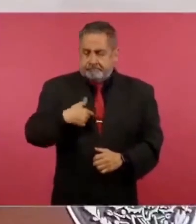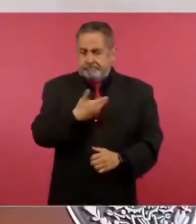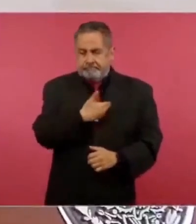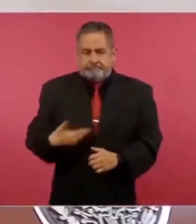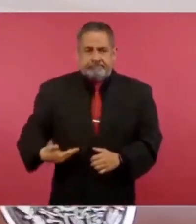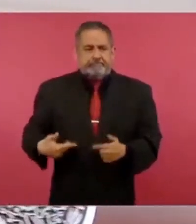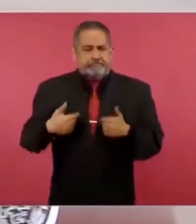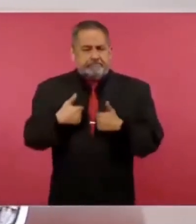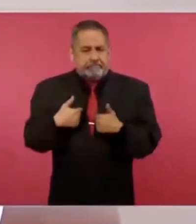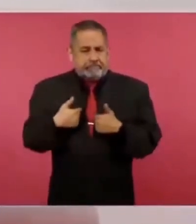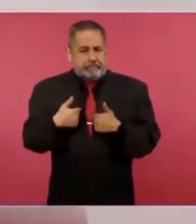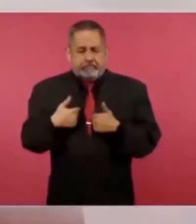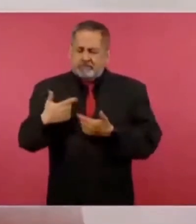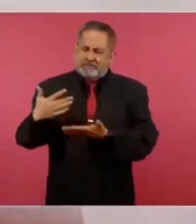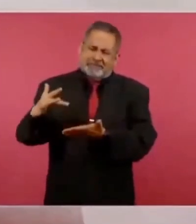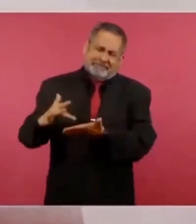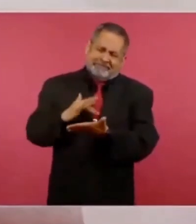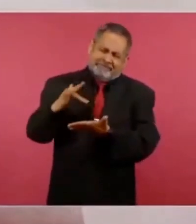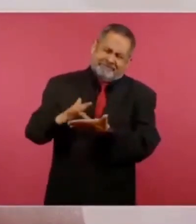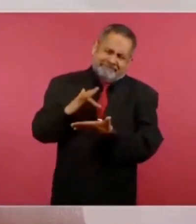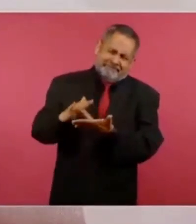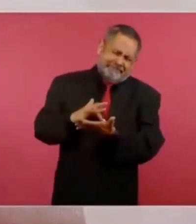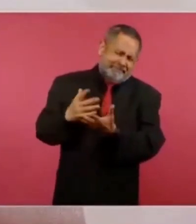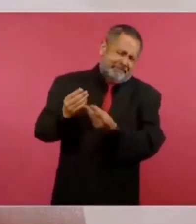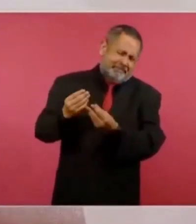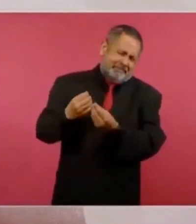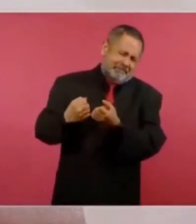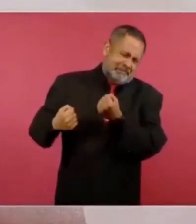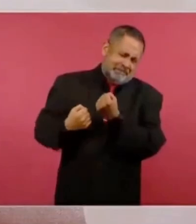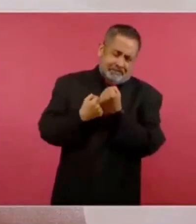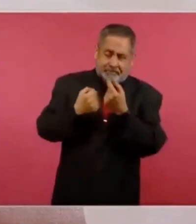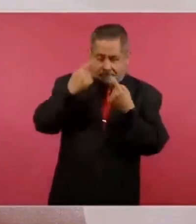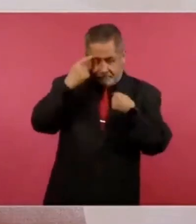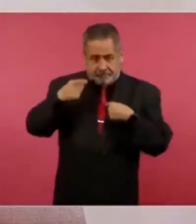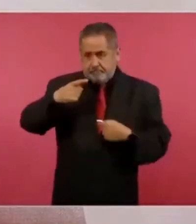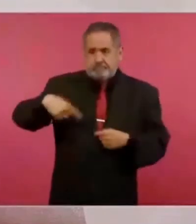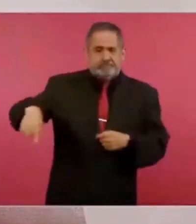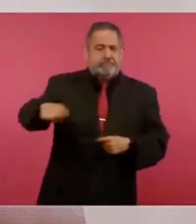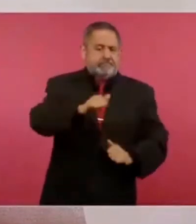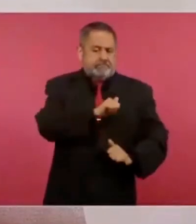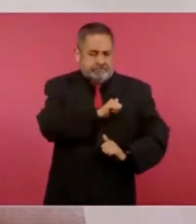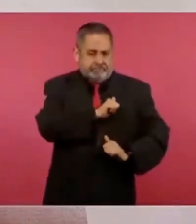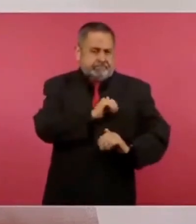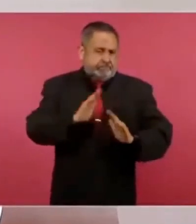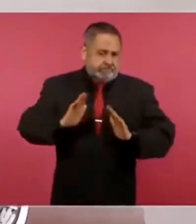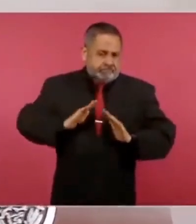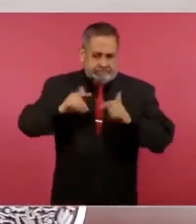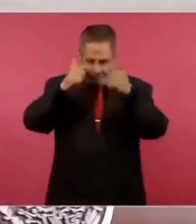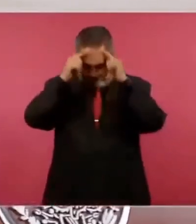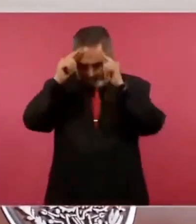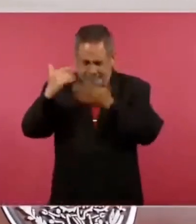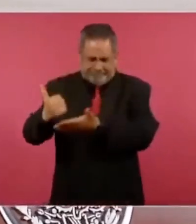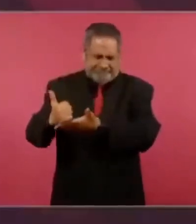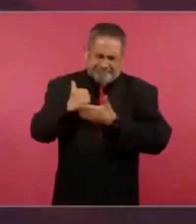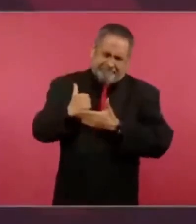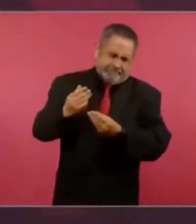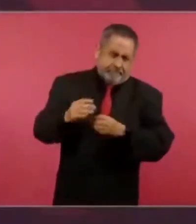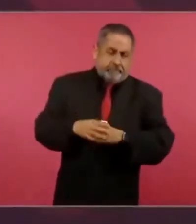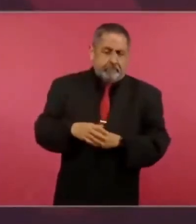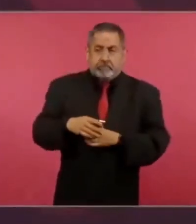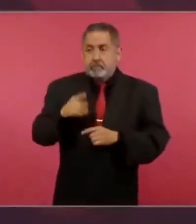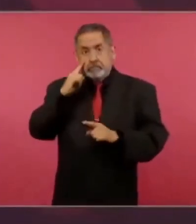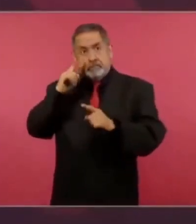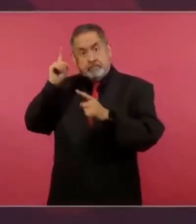presidente, me han apoyado mucho las Fuerzas Armadas. Y en lo